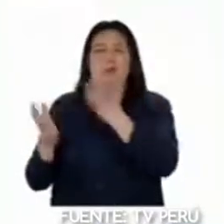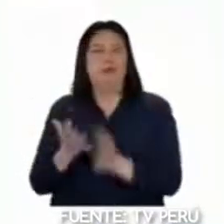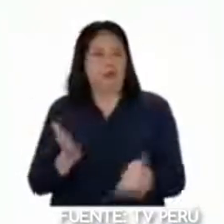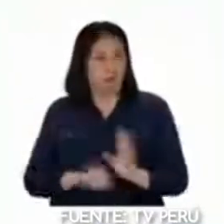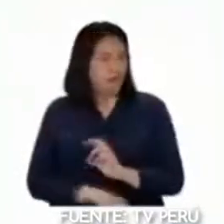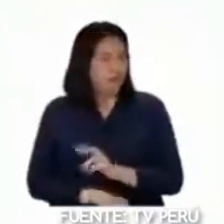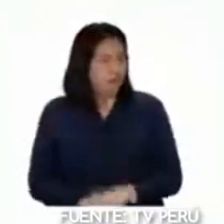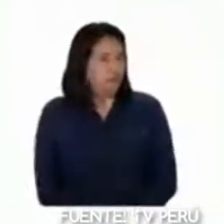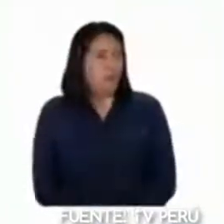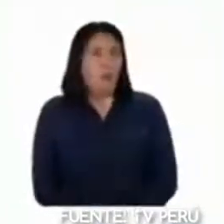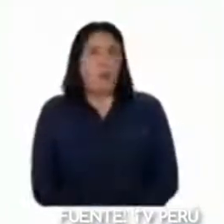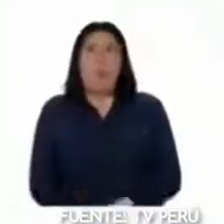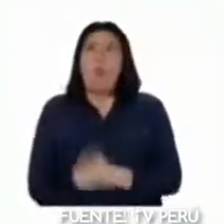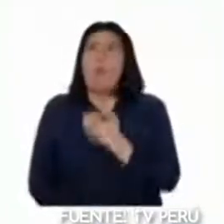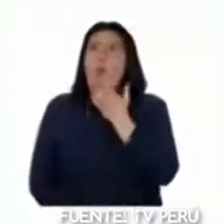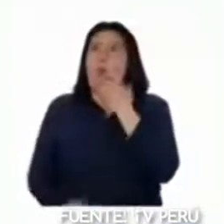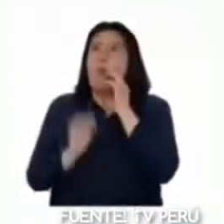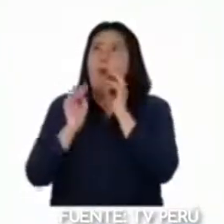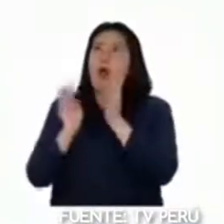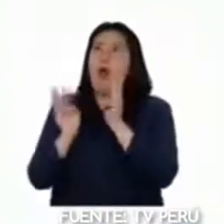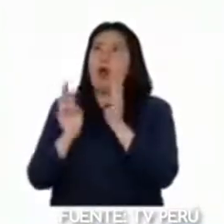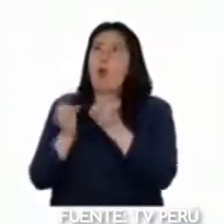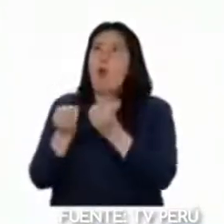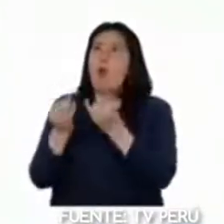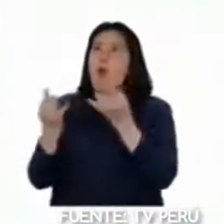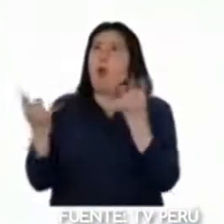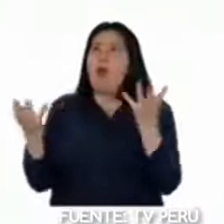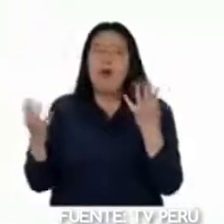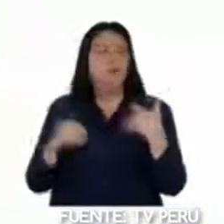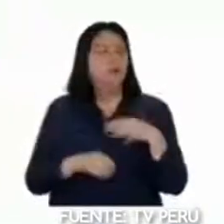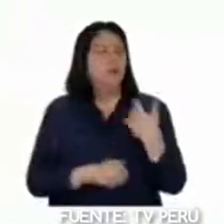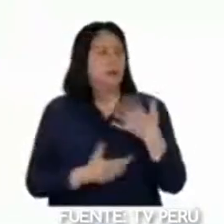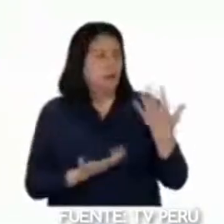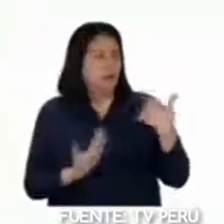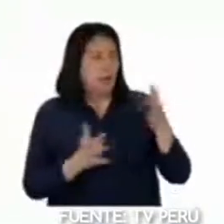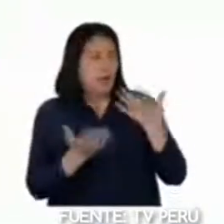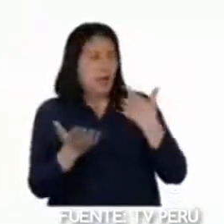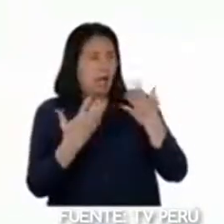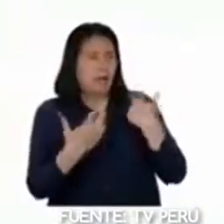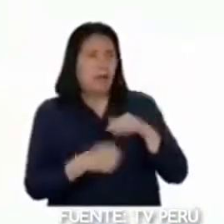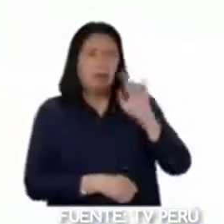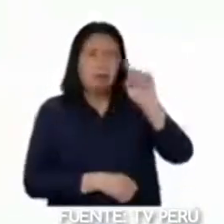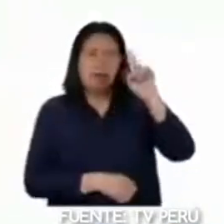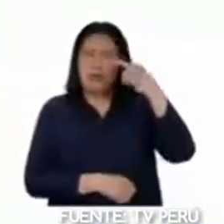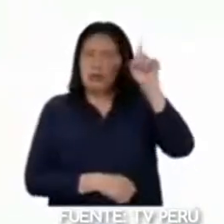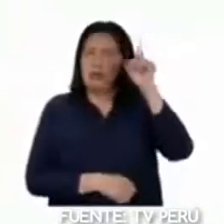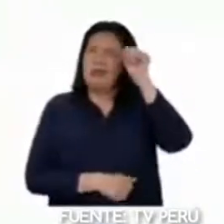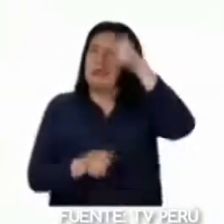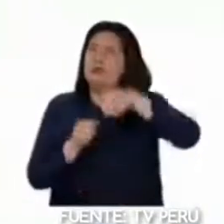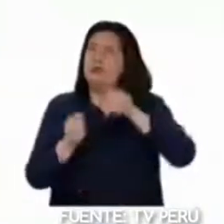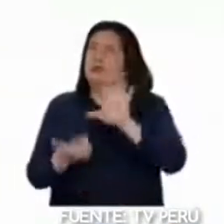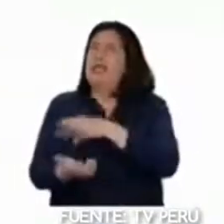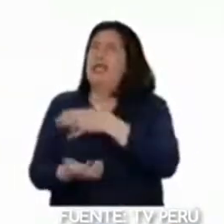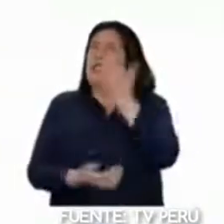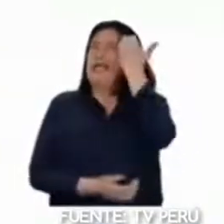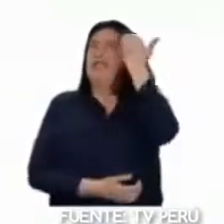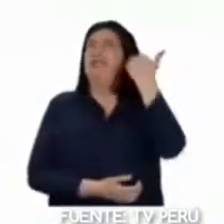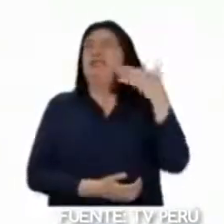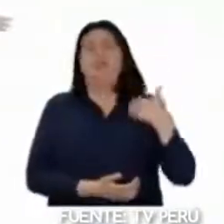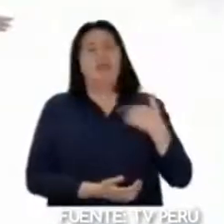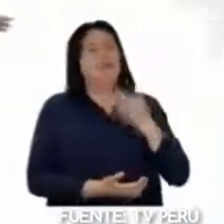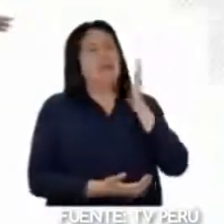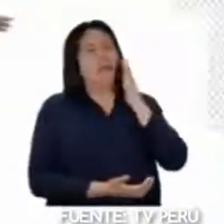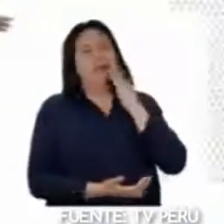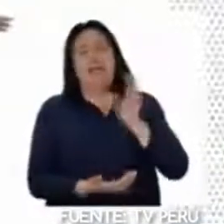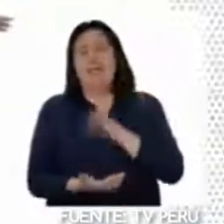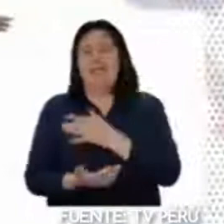una competencia. ¡Wow! Mi profesor, a partir de lo que hemos hablado sobre los millones, recordé una canción muy antigua que cantaba mi